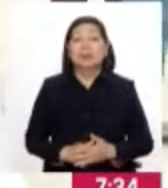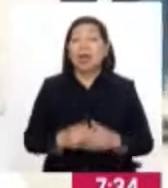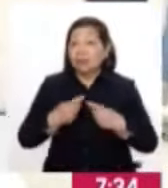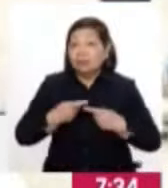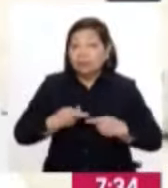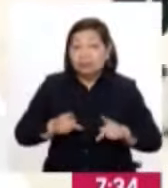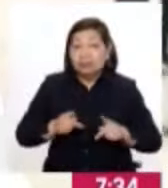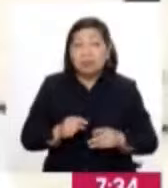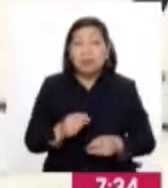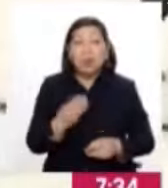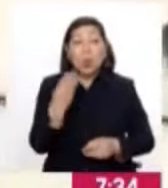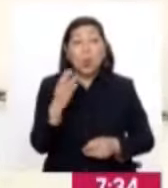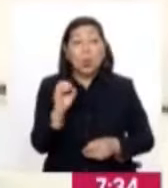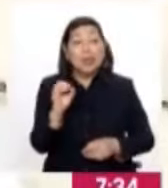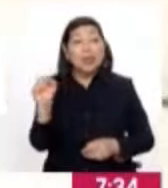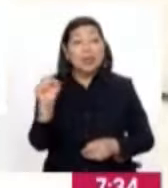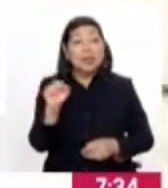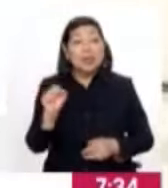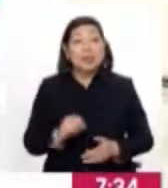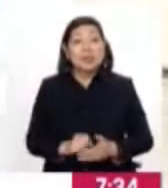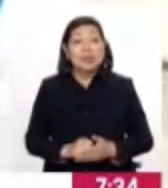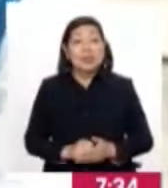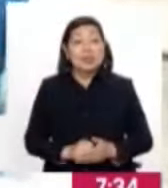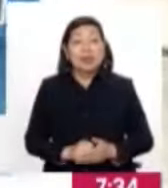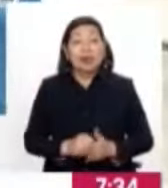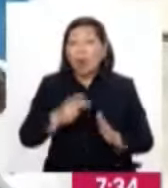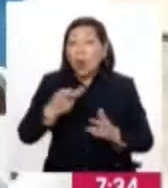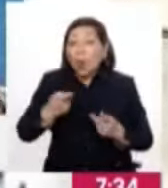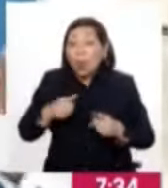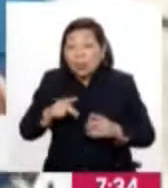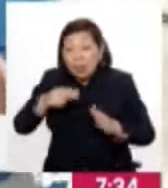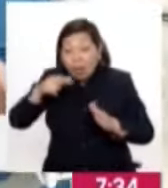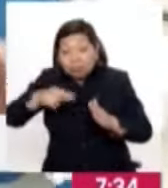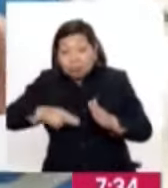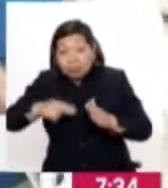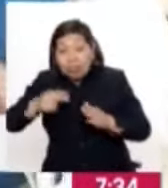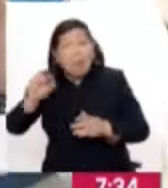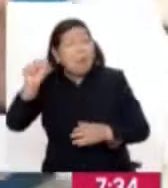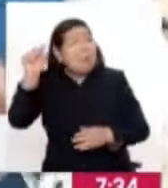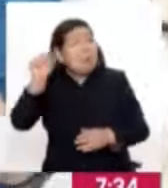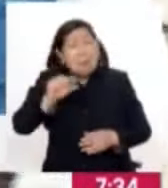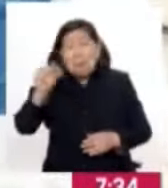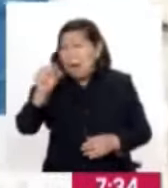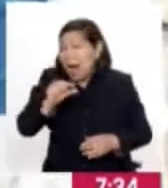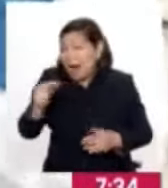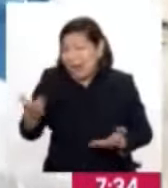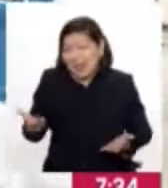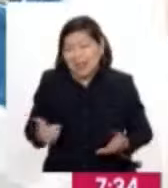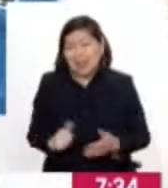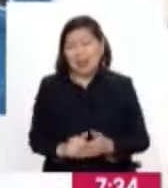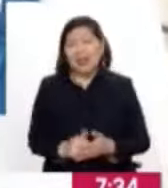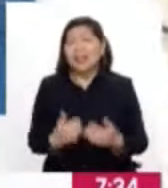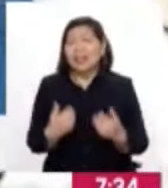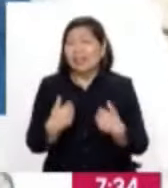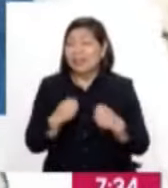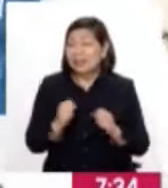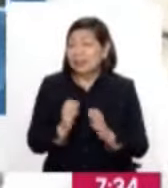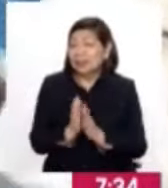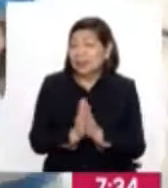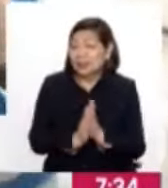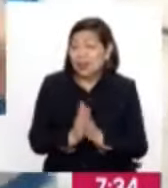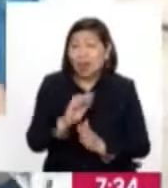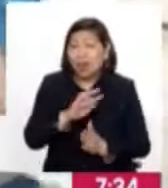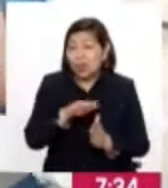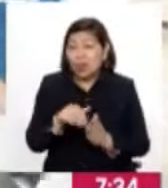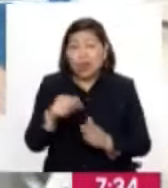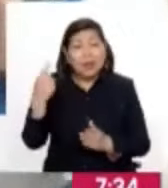campaña de 40 soles, la revisión técnica, el precio más bajo del mercado. Tienen que aprovechar todos los